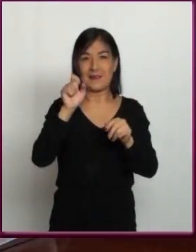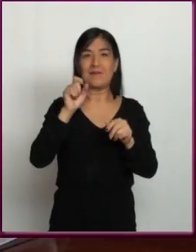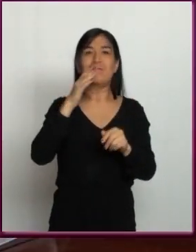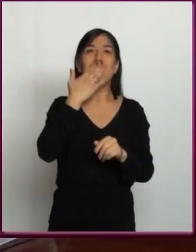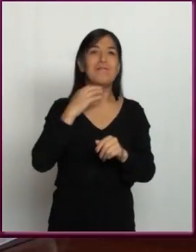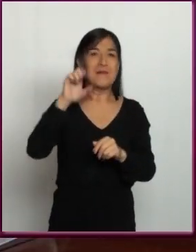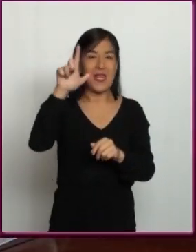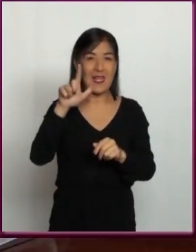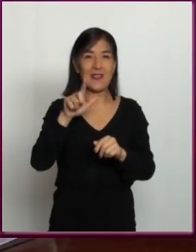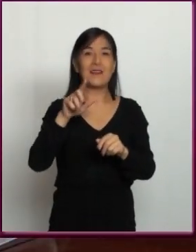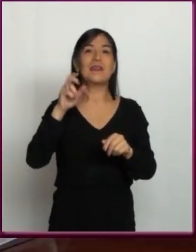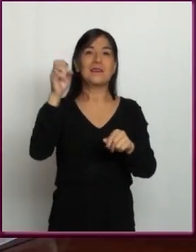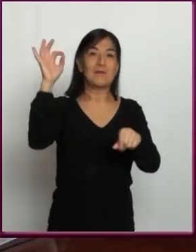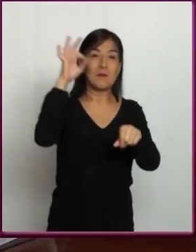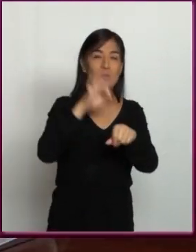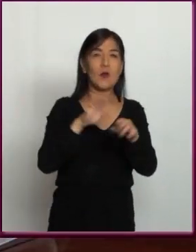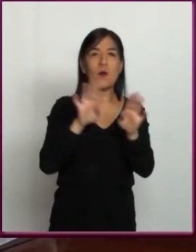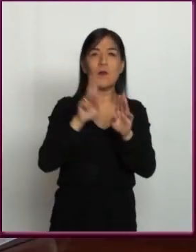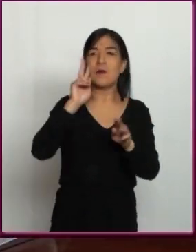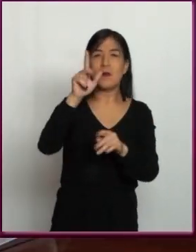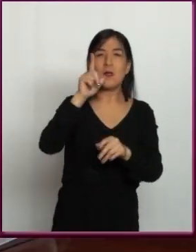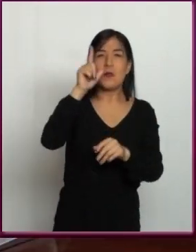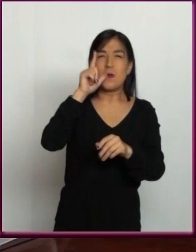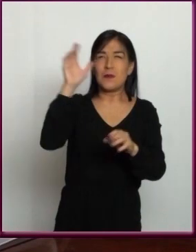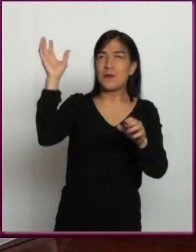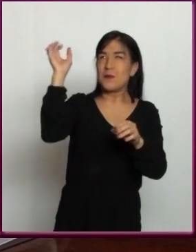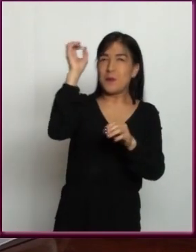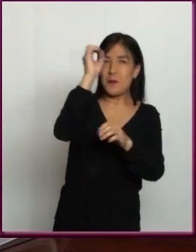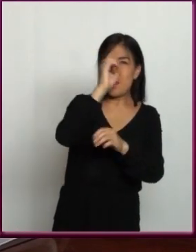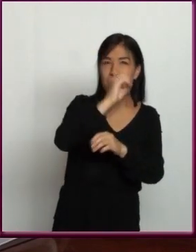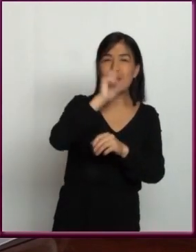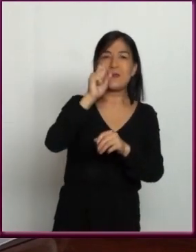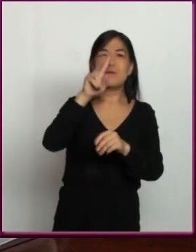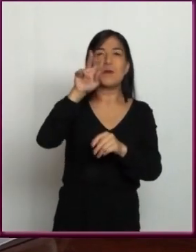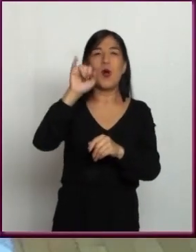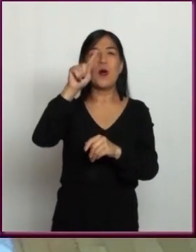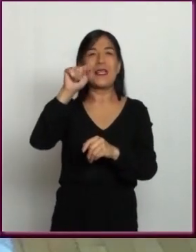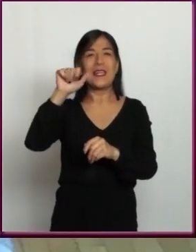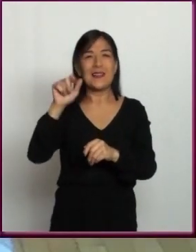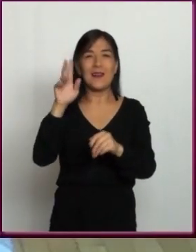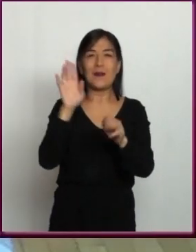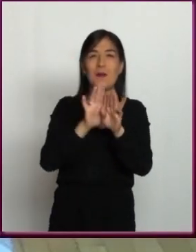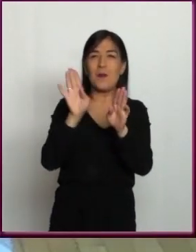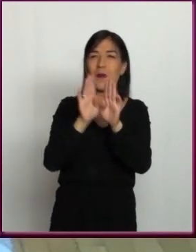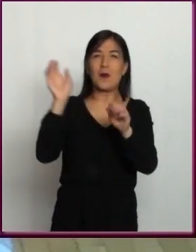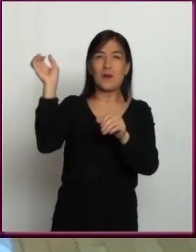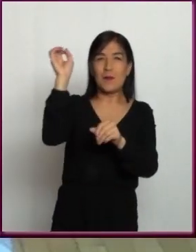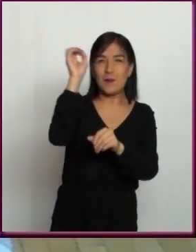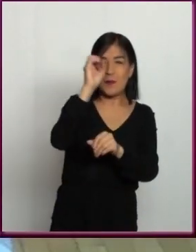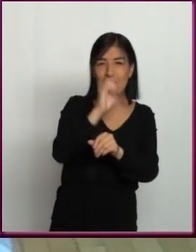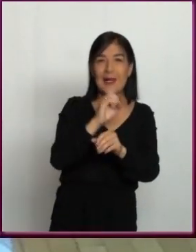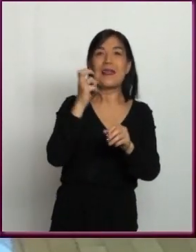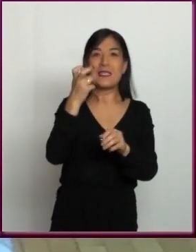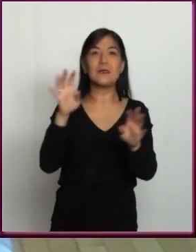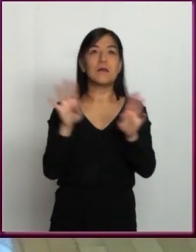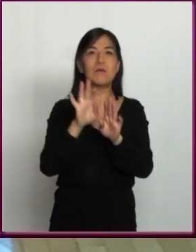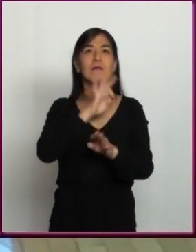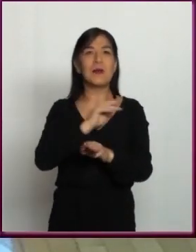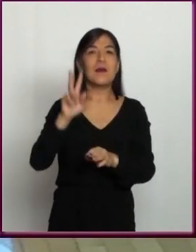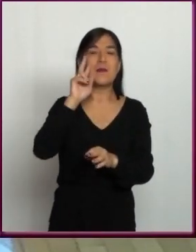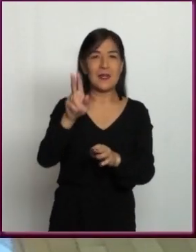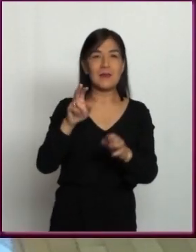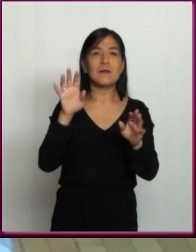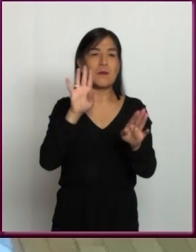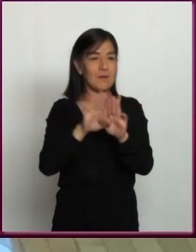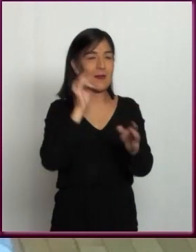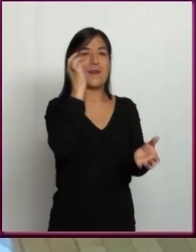no puedes hacer. Yo no puedo ver en ultravioleta, ¿no? Las flores se ven distintas, las abejas, los insectos en general se abocan a las flores blancas